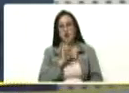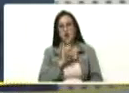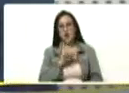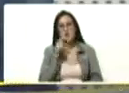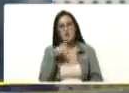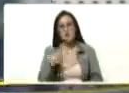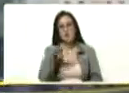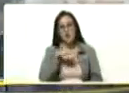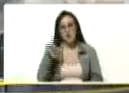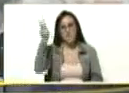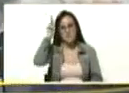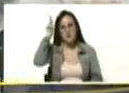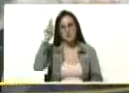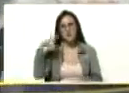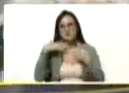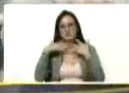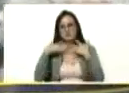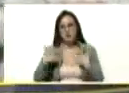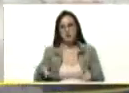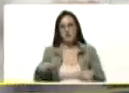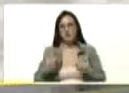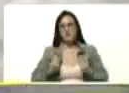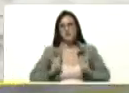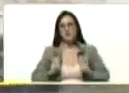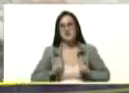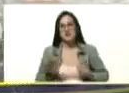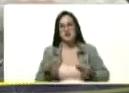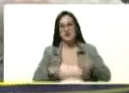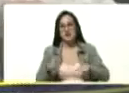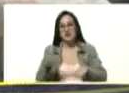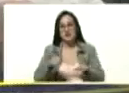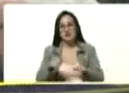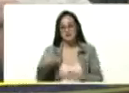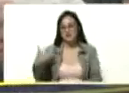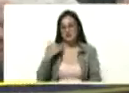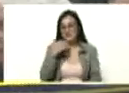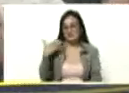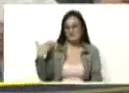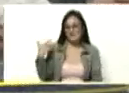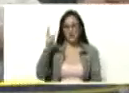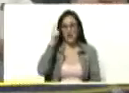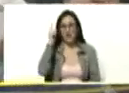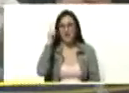peruano por la pérdida de vidas que se han registrado estos días.